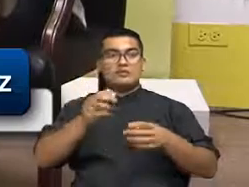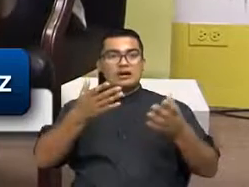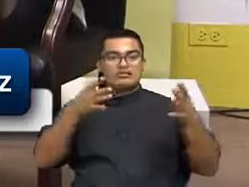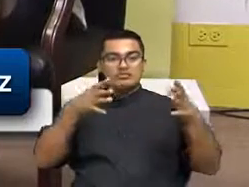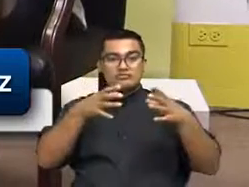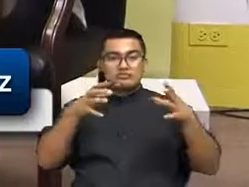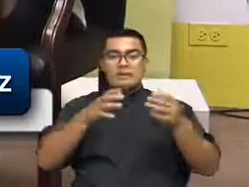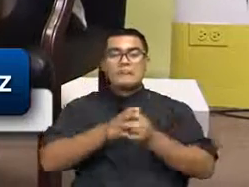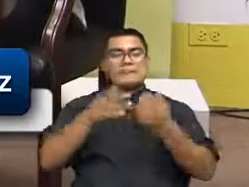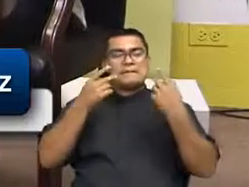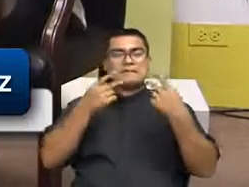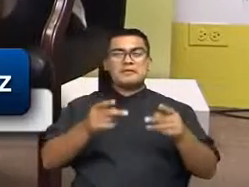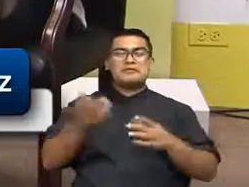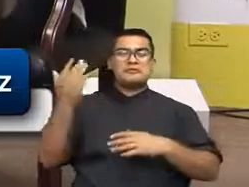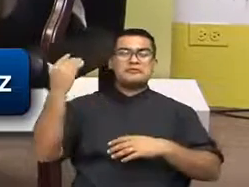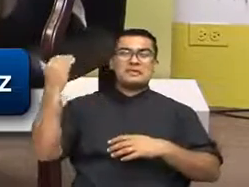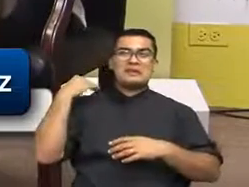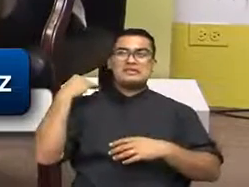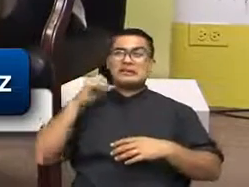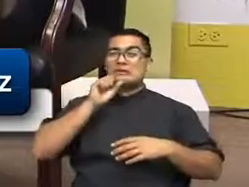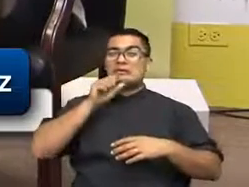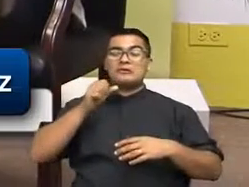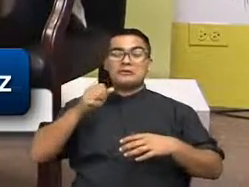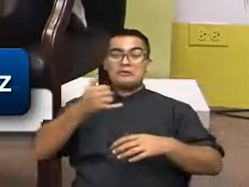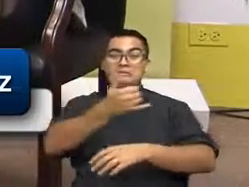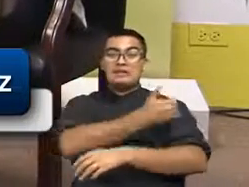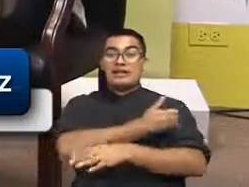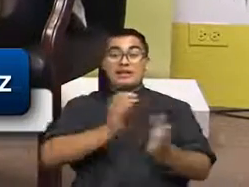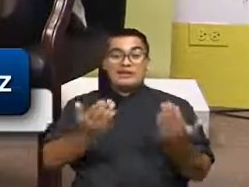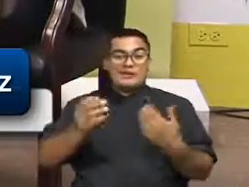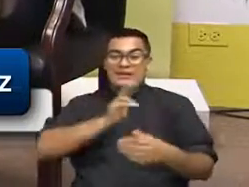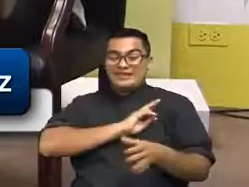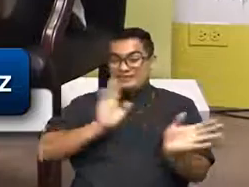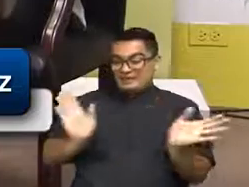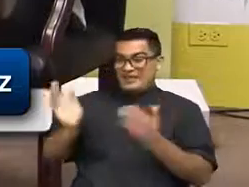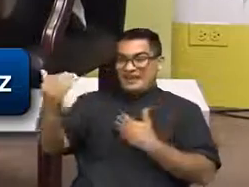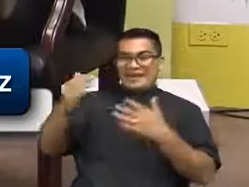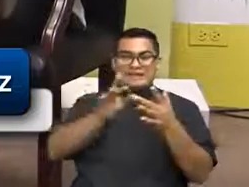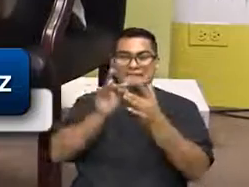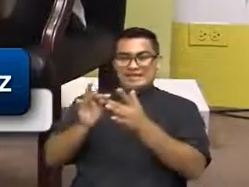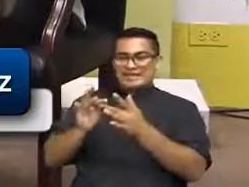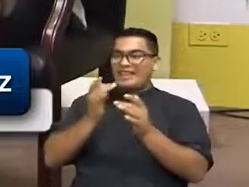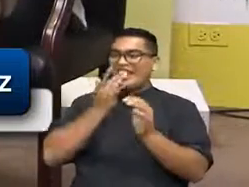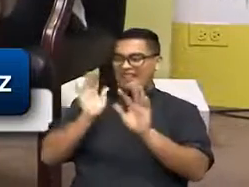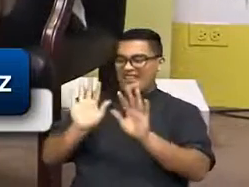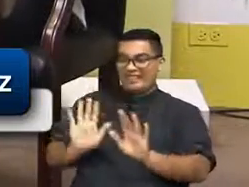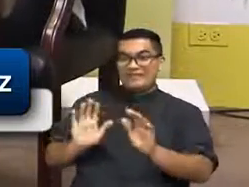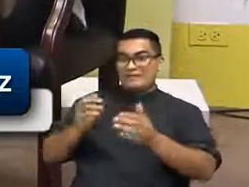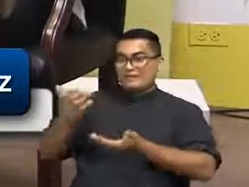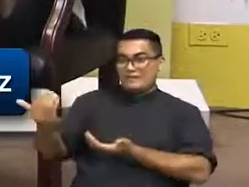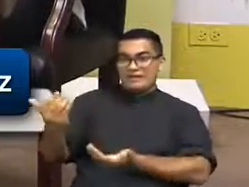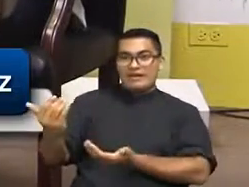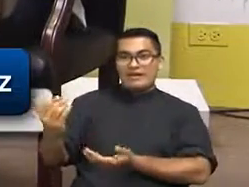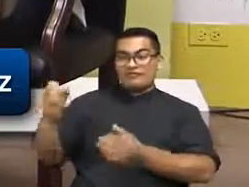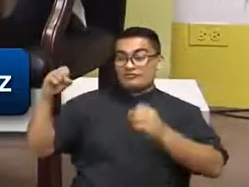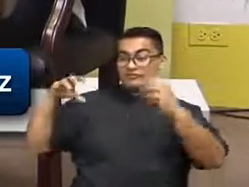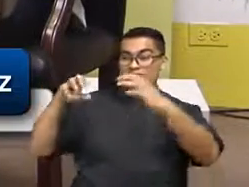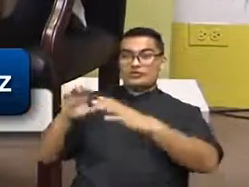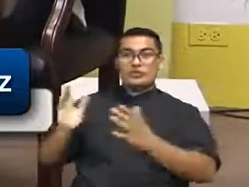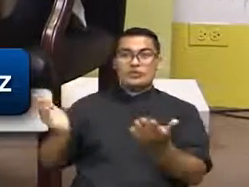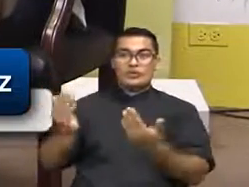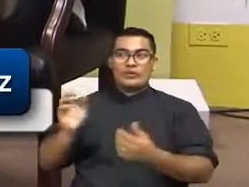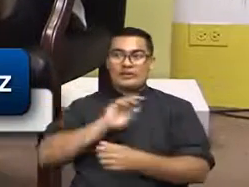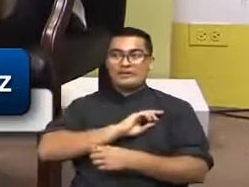de fototerapia. Ahora nosotros contamos hasta con fototerapias especiales, que son fototerapias azules, ultravioleta, etcétera, etcétera, que nos han ayudado a disminuir